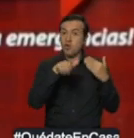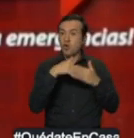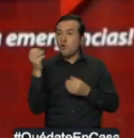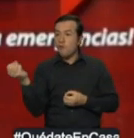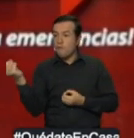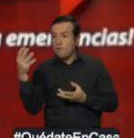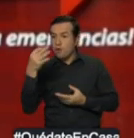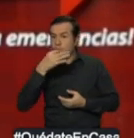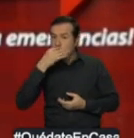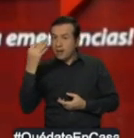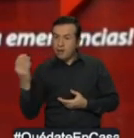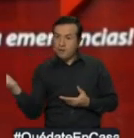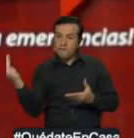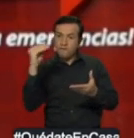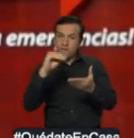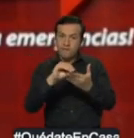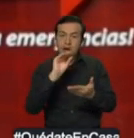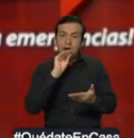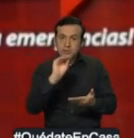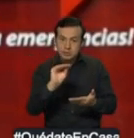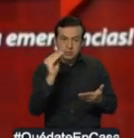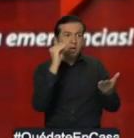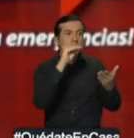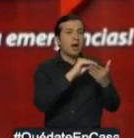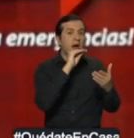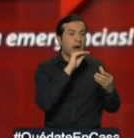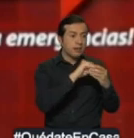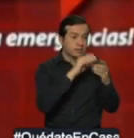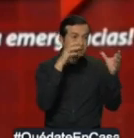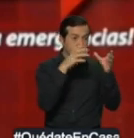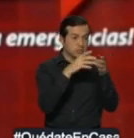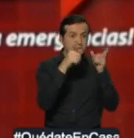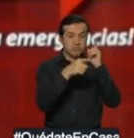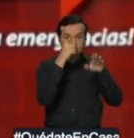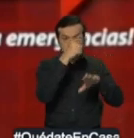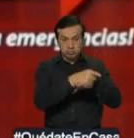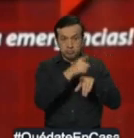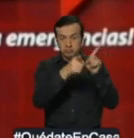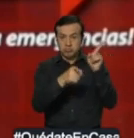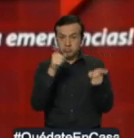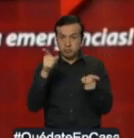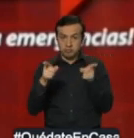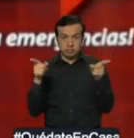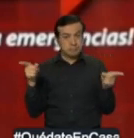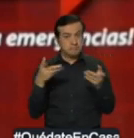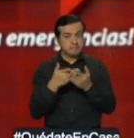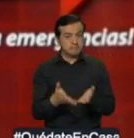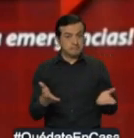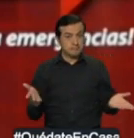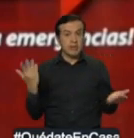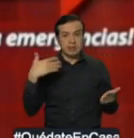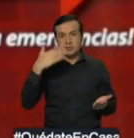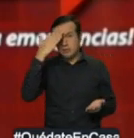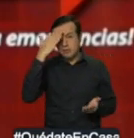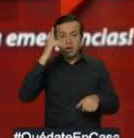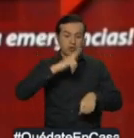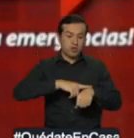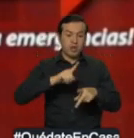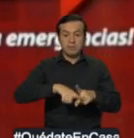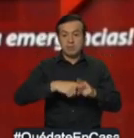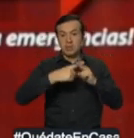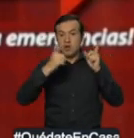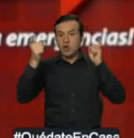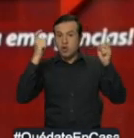sea oficial porque a partir de esa información se dan instrucciones operativas a partir de esa información sabemos a qué hora empiezan los